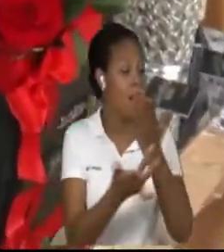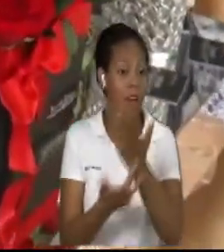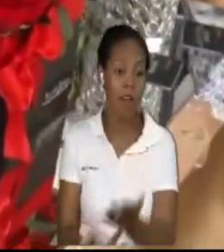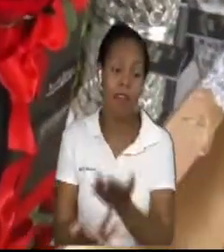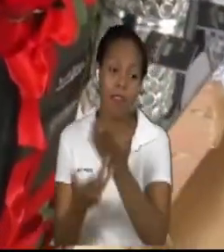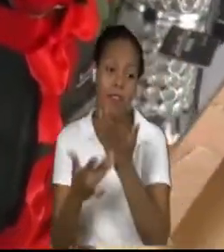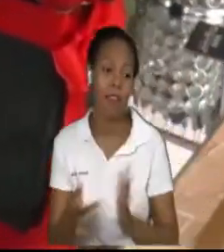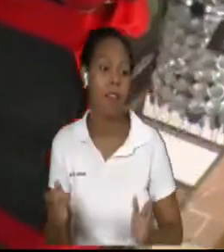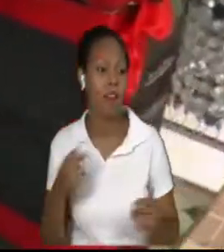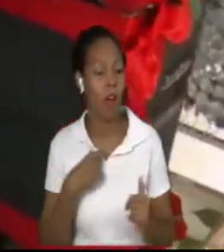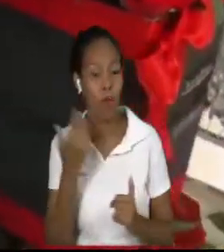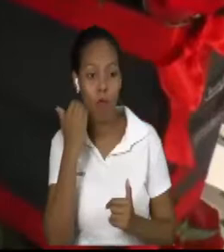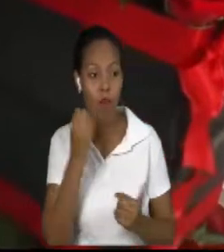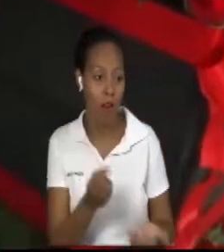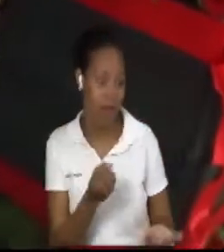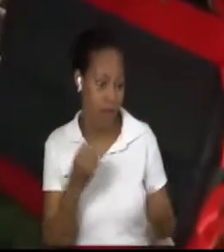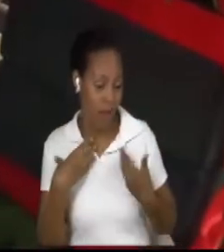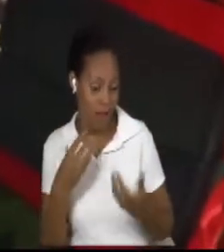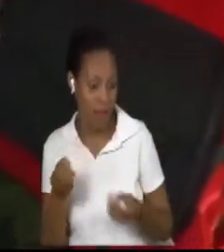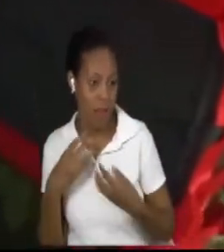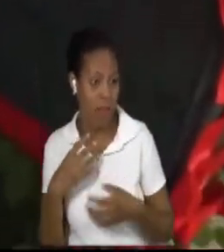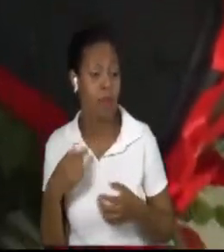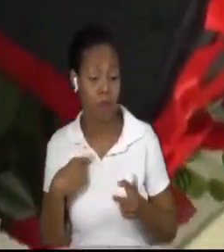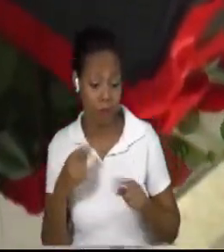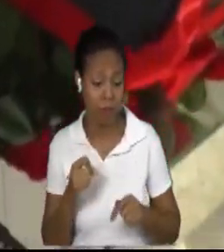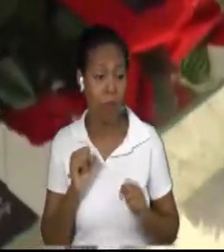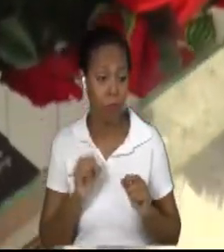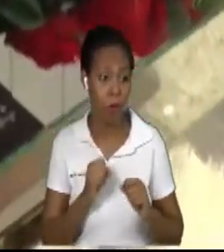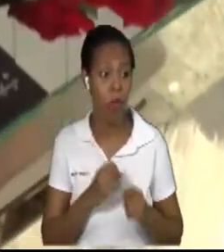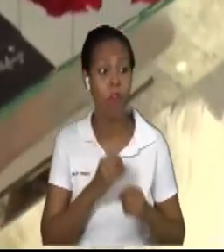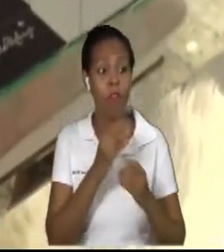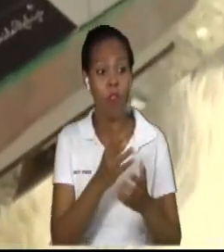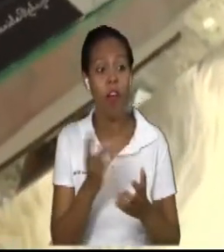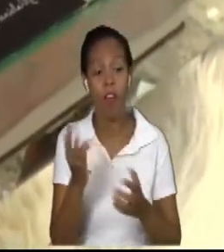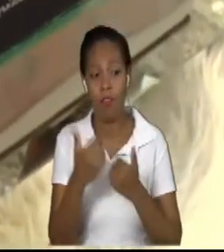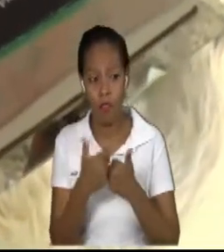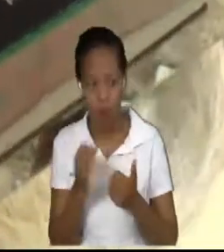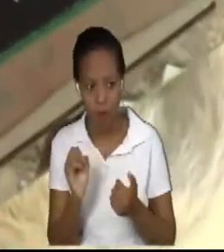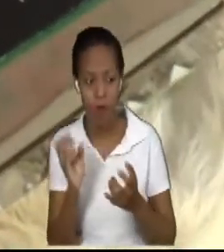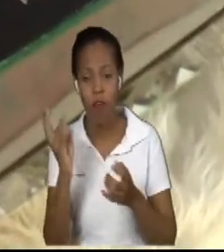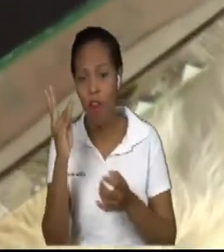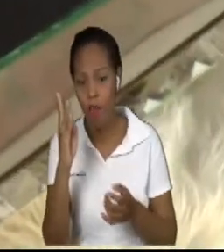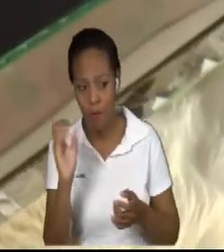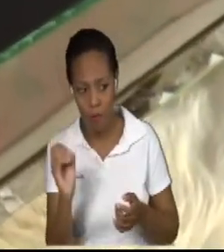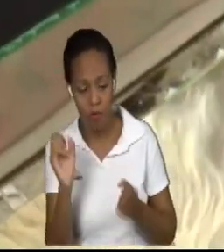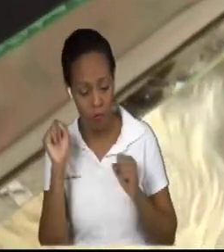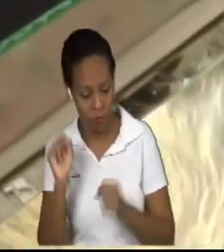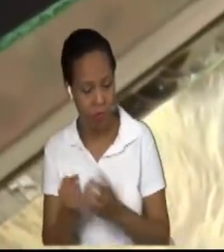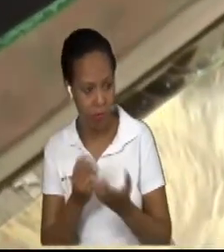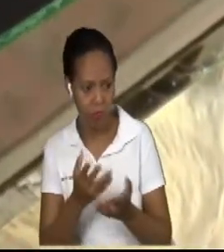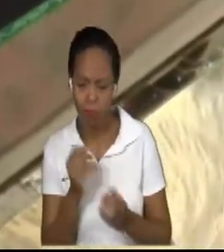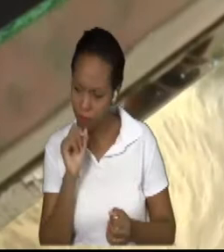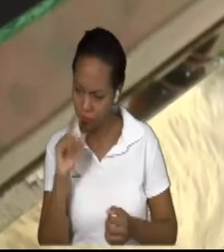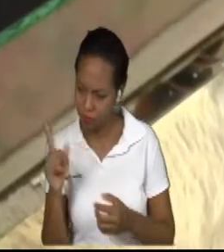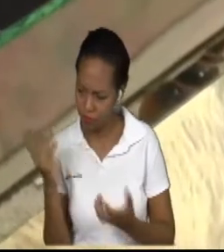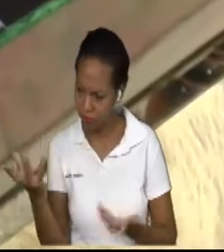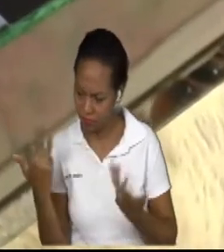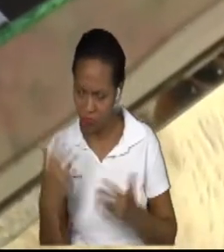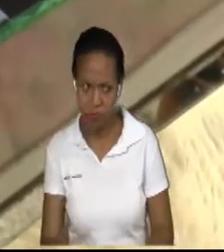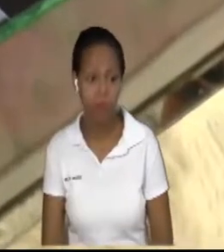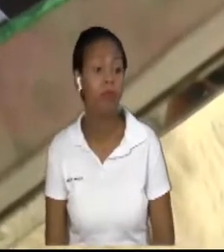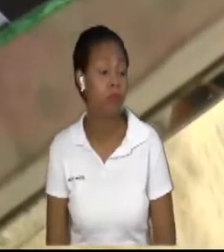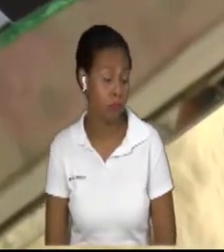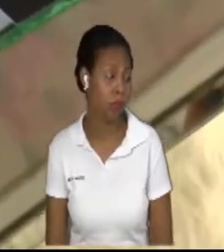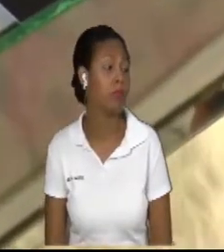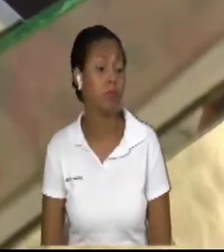ellas reciben flores, que ellas también pueden regalarle rosas a sus novios, a sus esposos. Contémosle un poquito de esto a la comunidad. Claro que